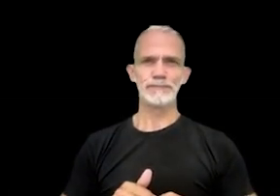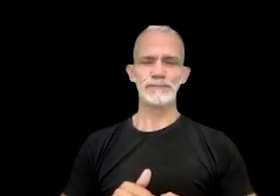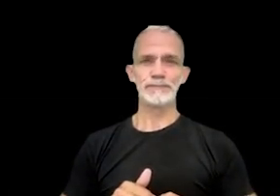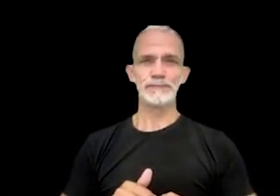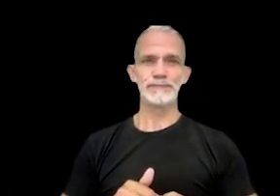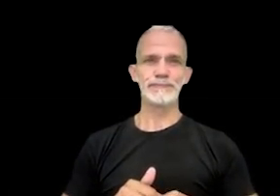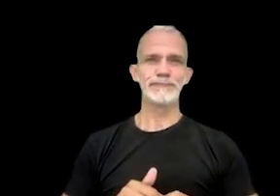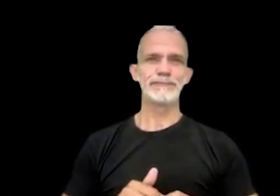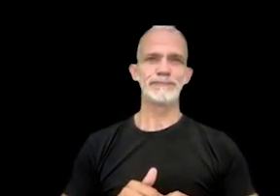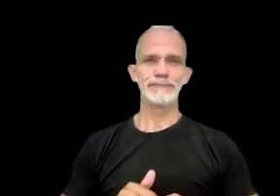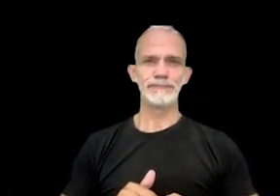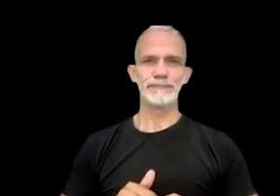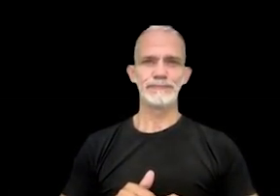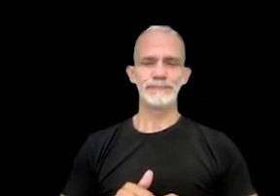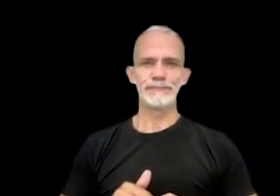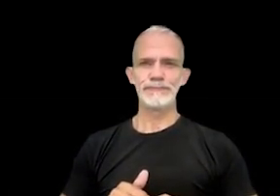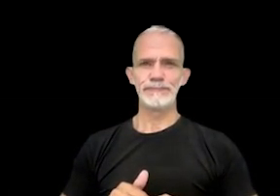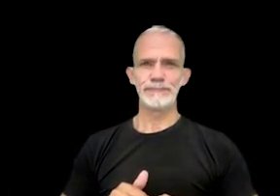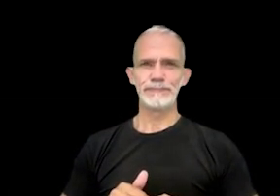Entonces, ahí está.